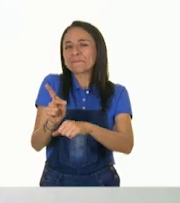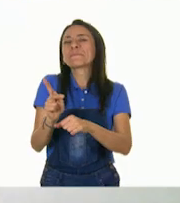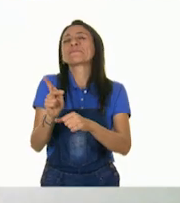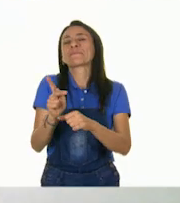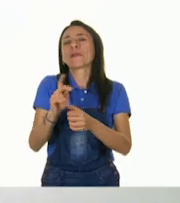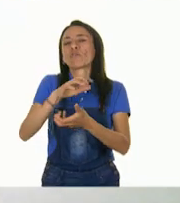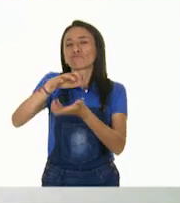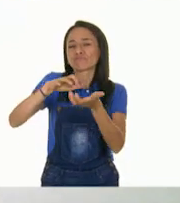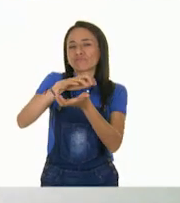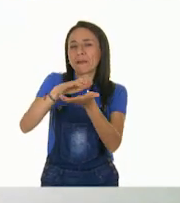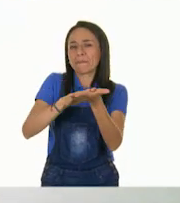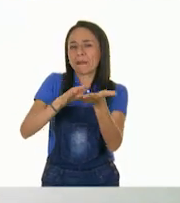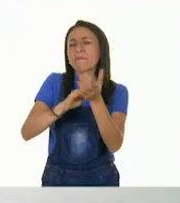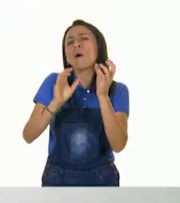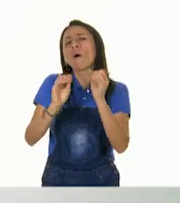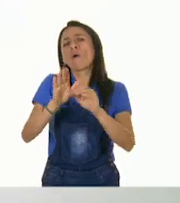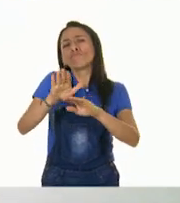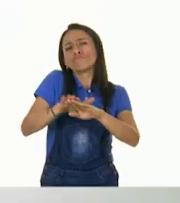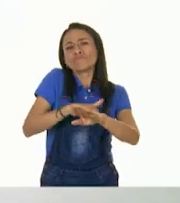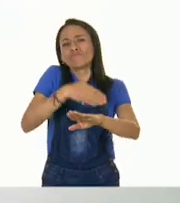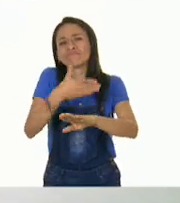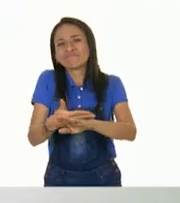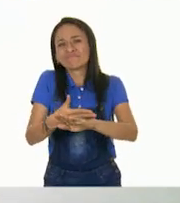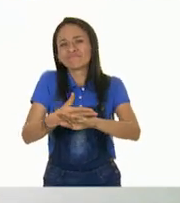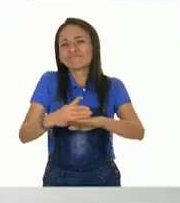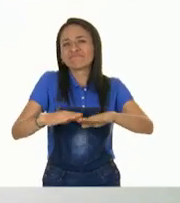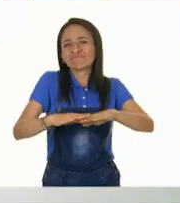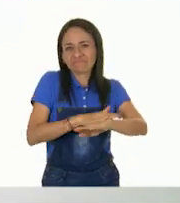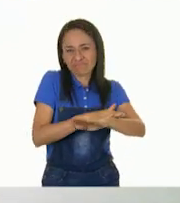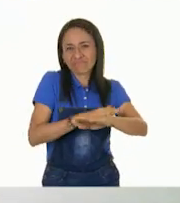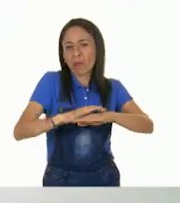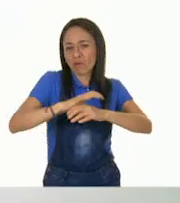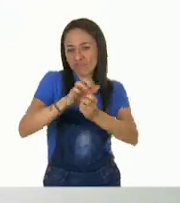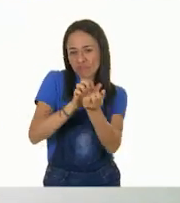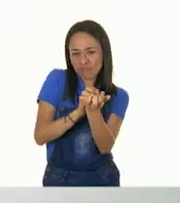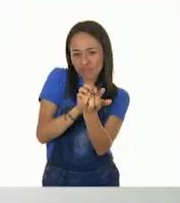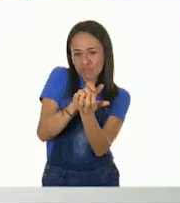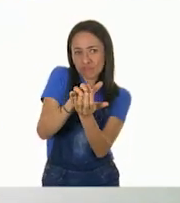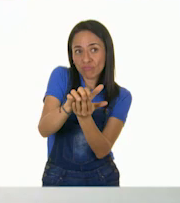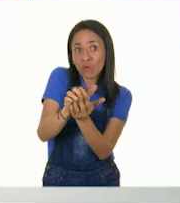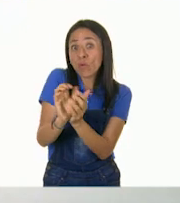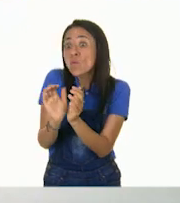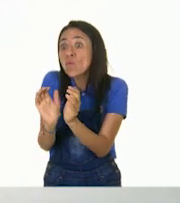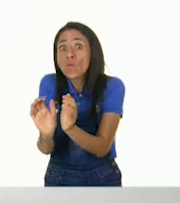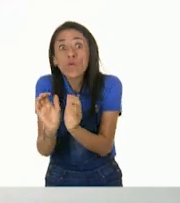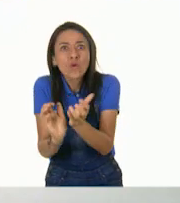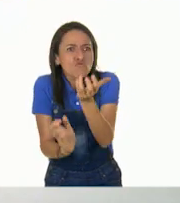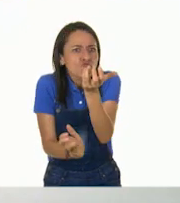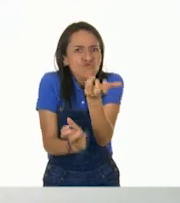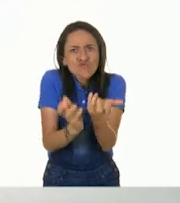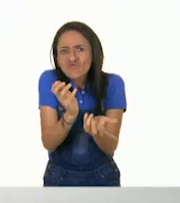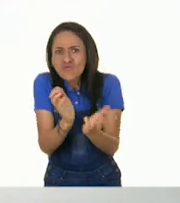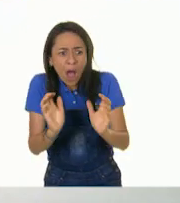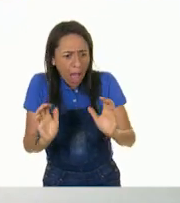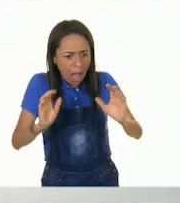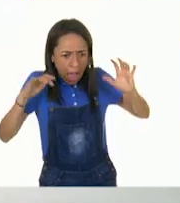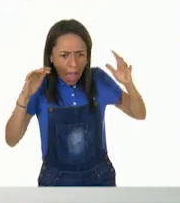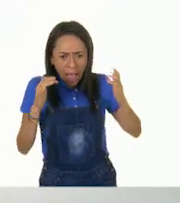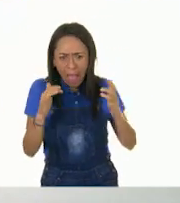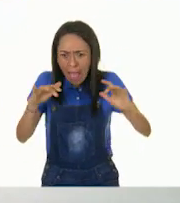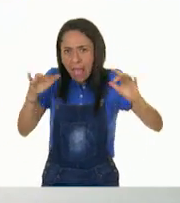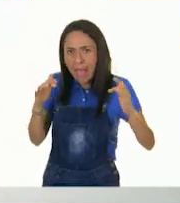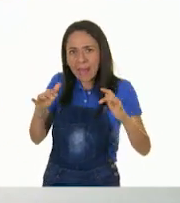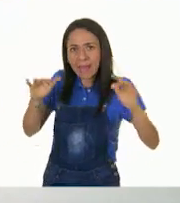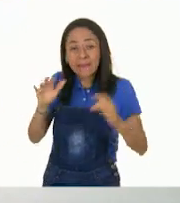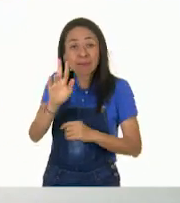calcetín aquí están cuidado están hirviendo bien vamos